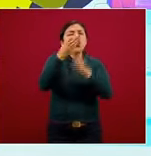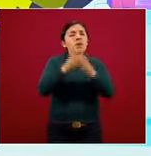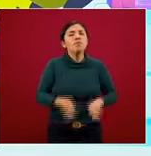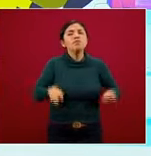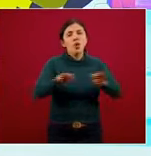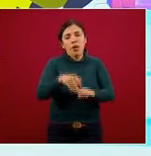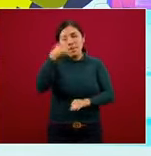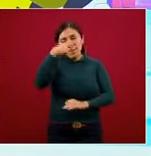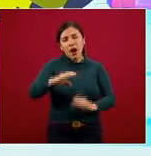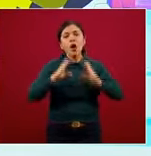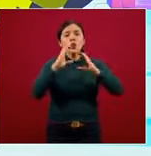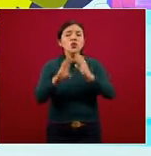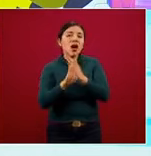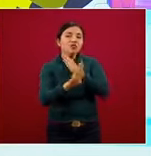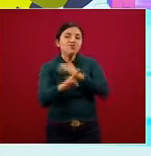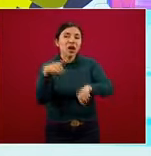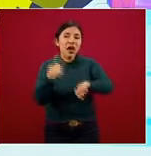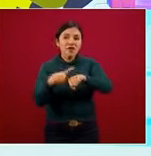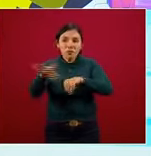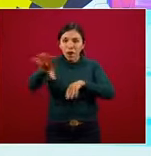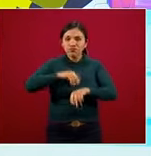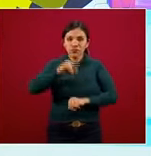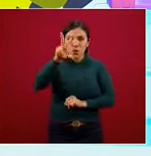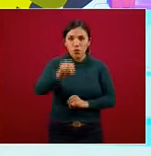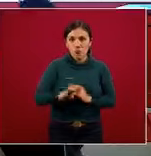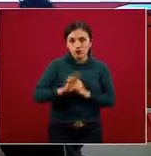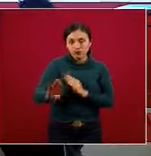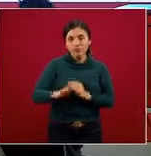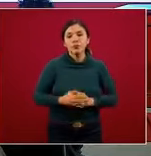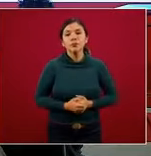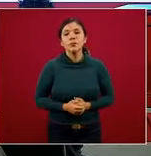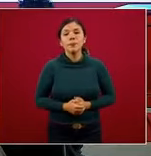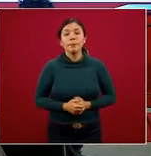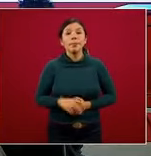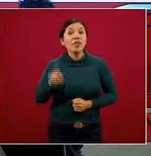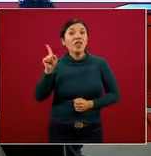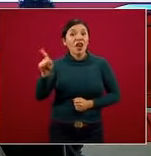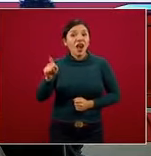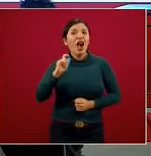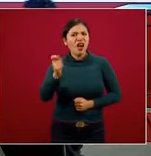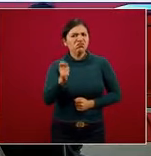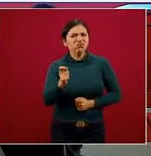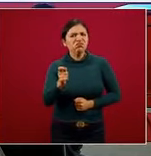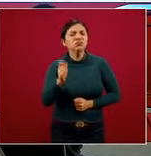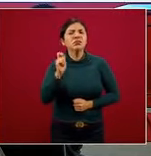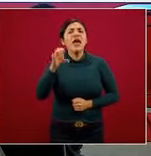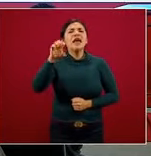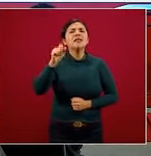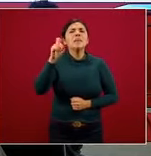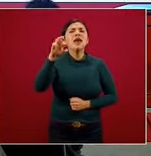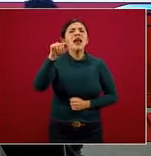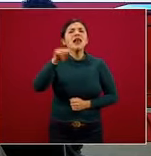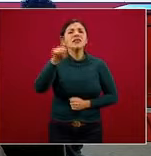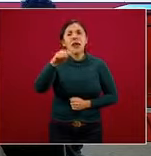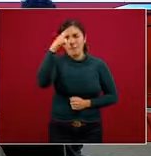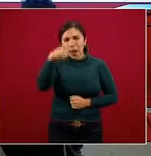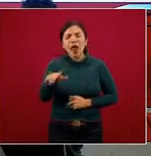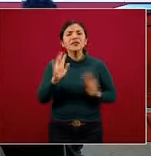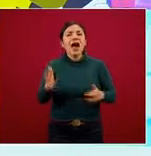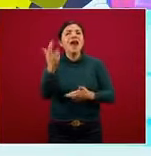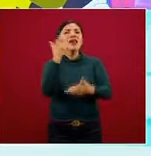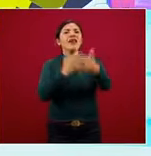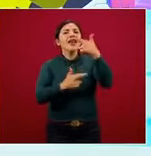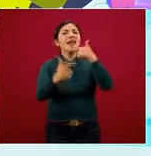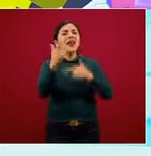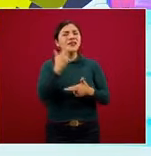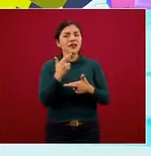importantes formas de prevención de la enfermedad. Su superpoder es la esperanza al retorno, la esperanza